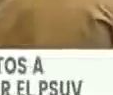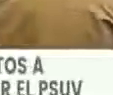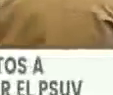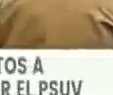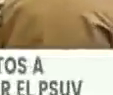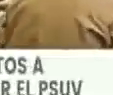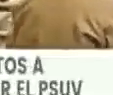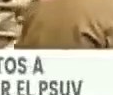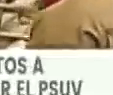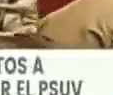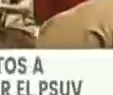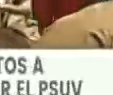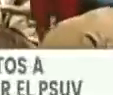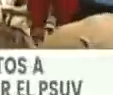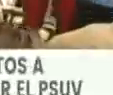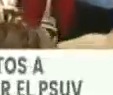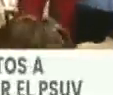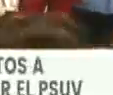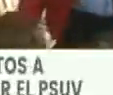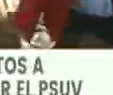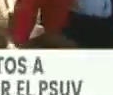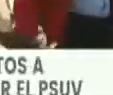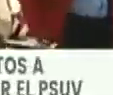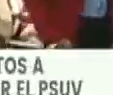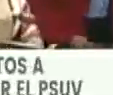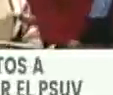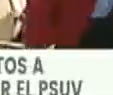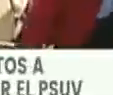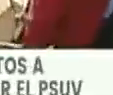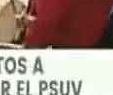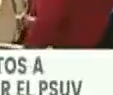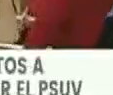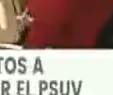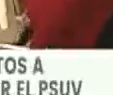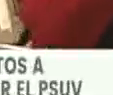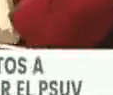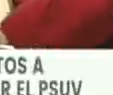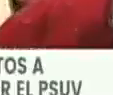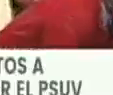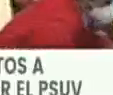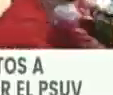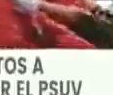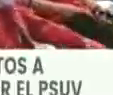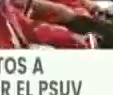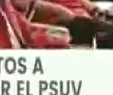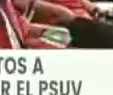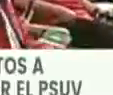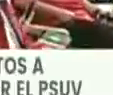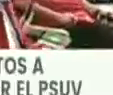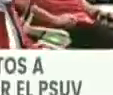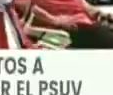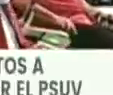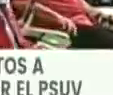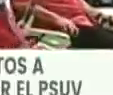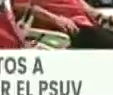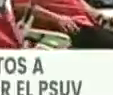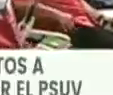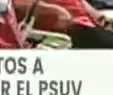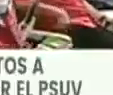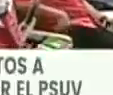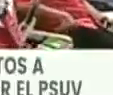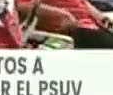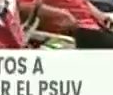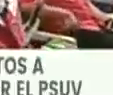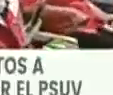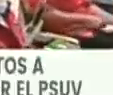Bueno, compañeros, compañeras, también queremos darle la bienvenida. Aquí está con nosotros hoy la Dirección Nacional del Partido Socialista Unido de